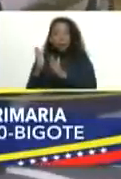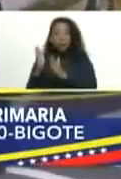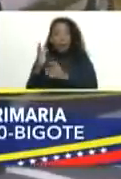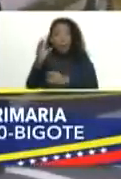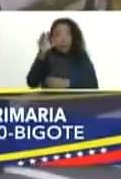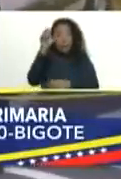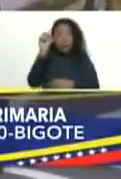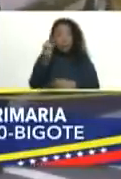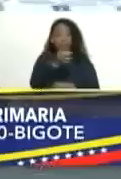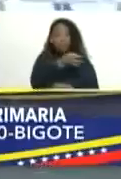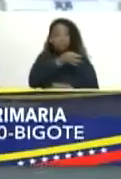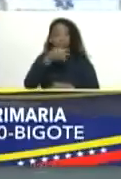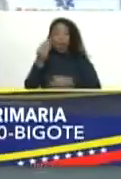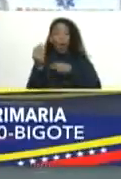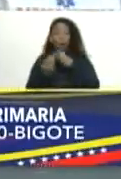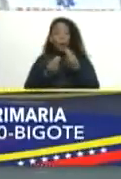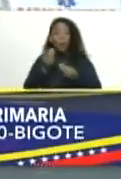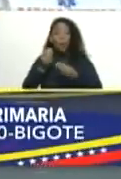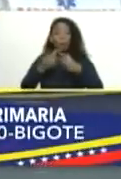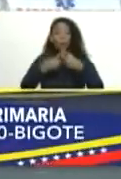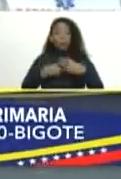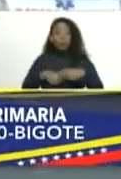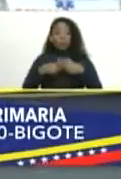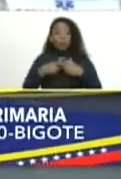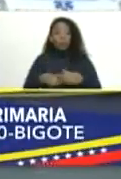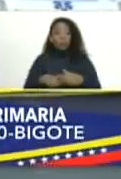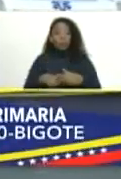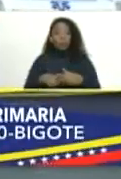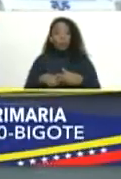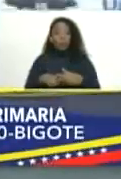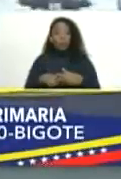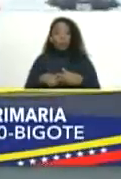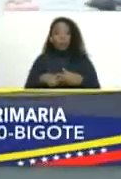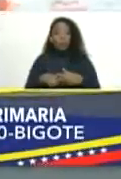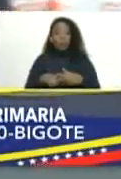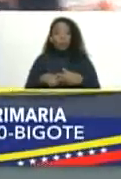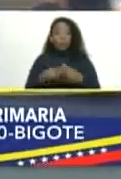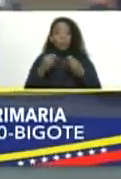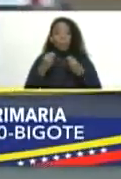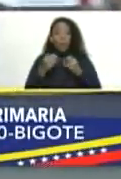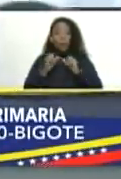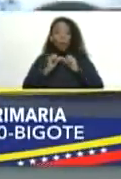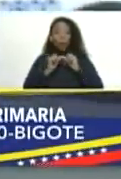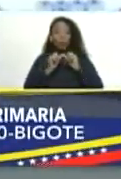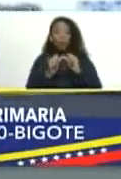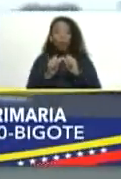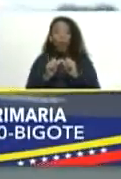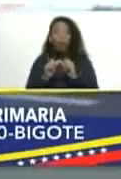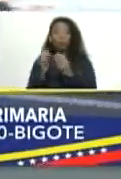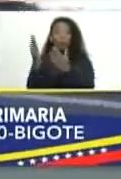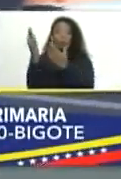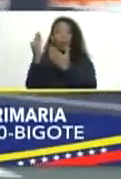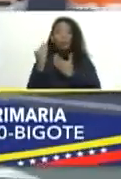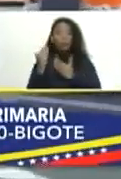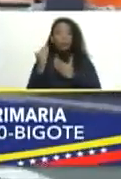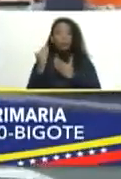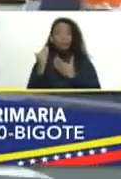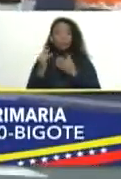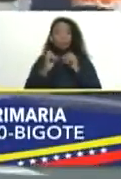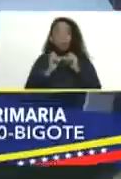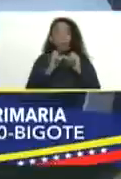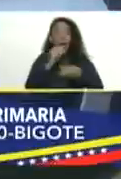perfectamente como una herramienta, digamos, para seguir apoyando y seguir